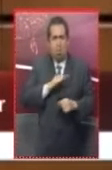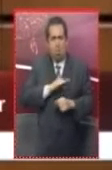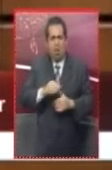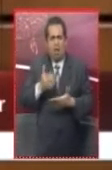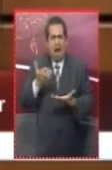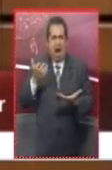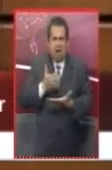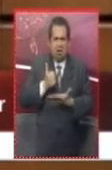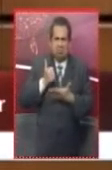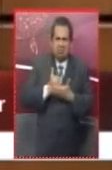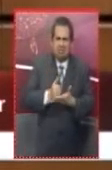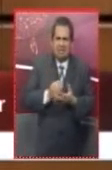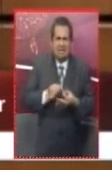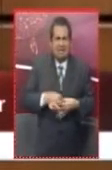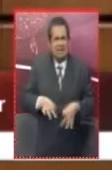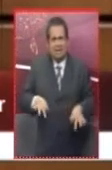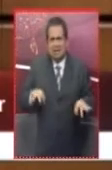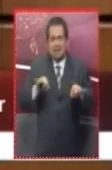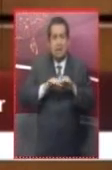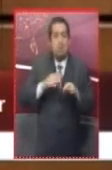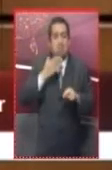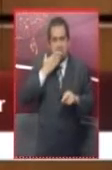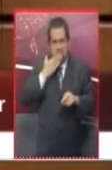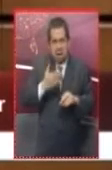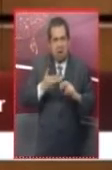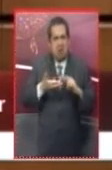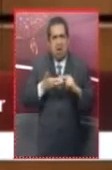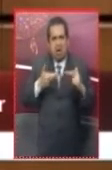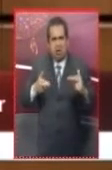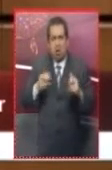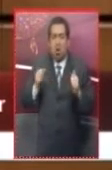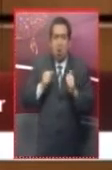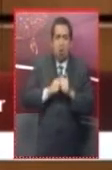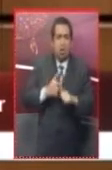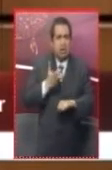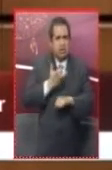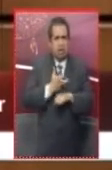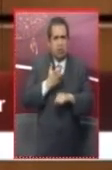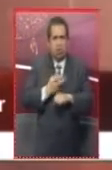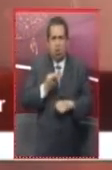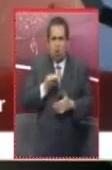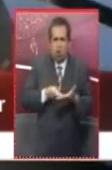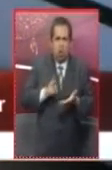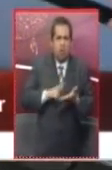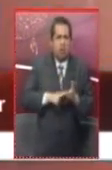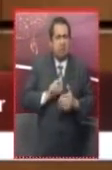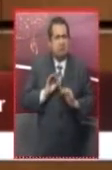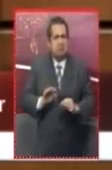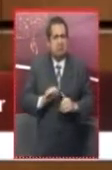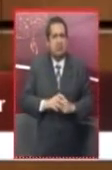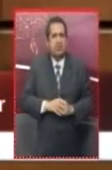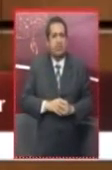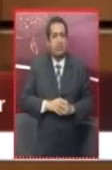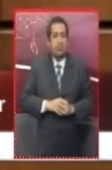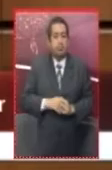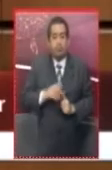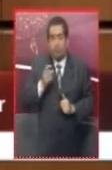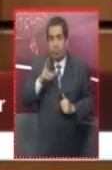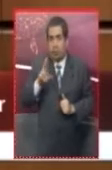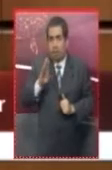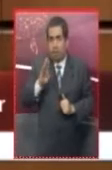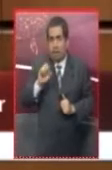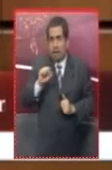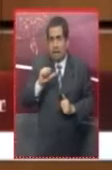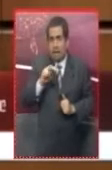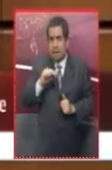la importantísima tarea de fortalecer la relación bilateral. El doctor Basáñez ha